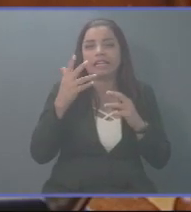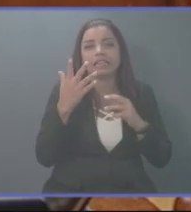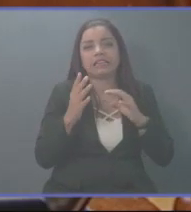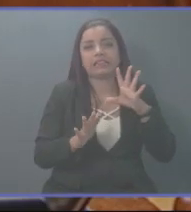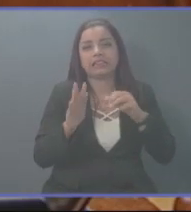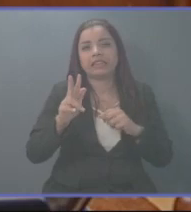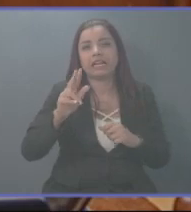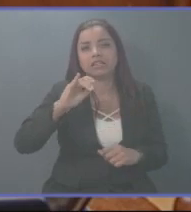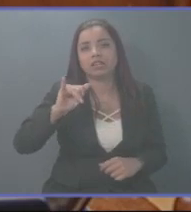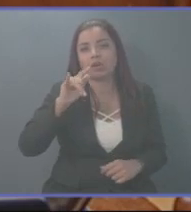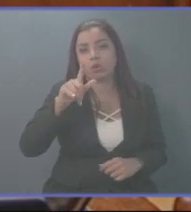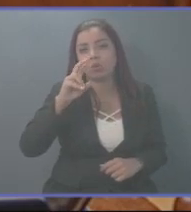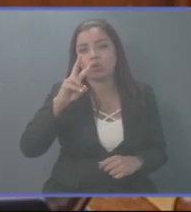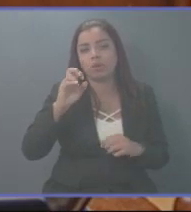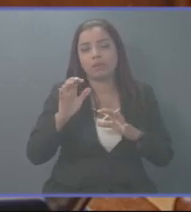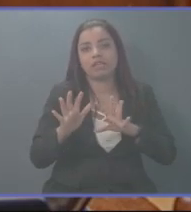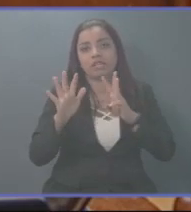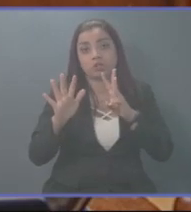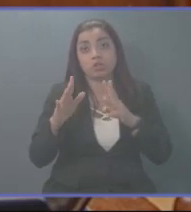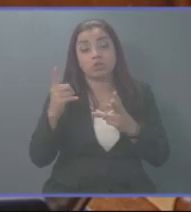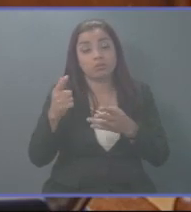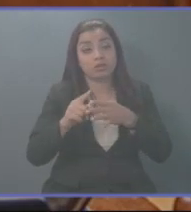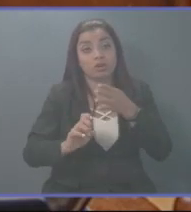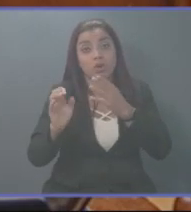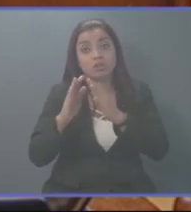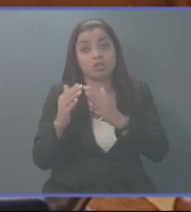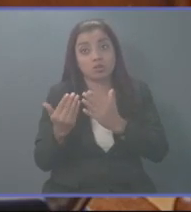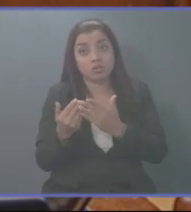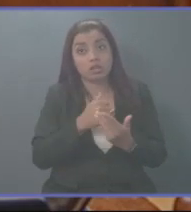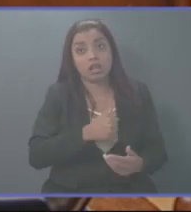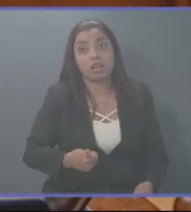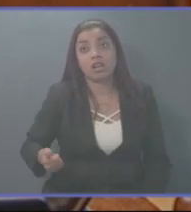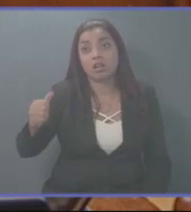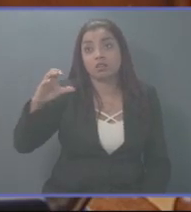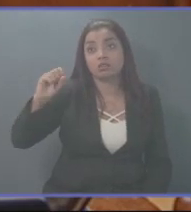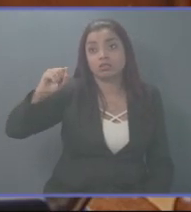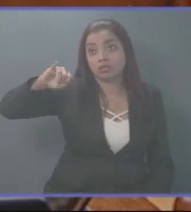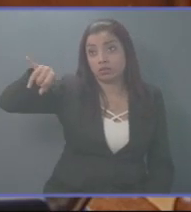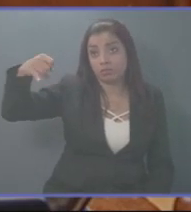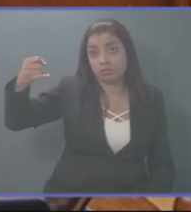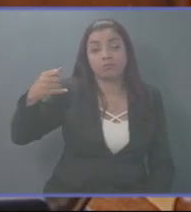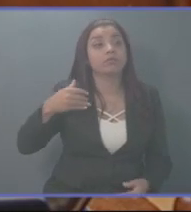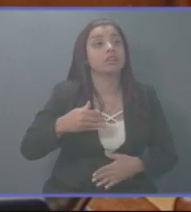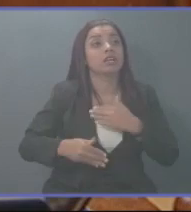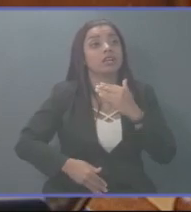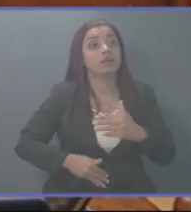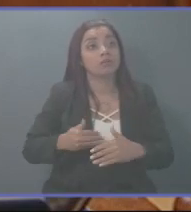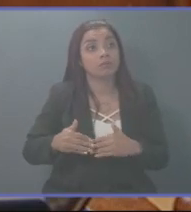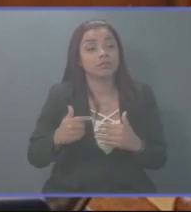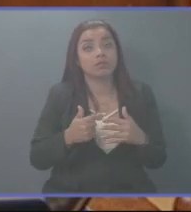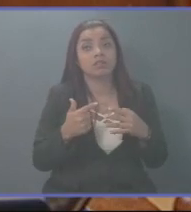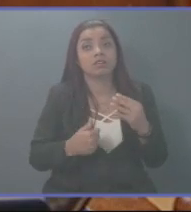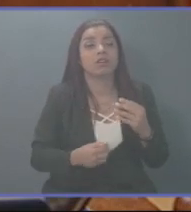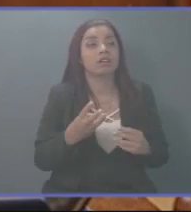de 2018 por la Sala de lo Constitucional de la Corte Suprema de Justicia, en el proceso de amparo con